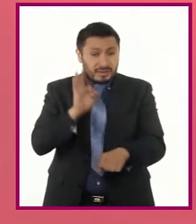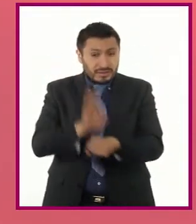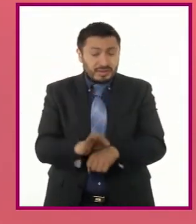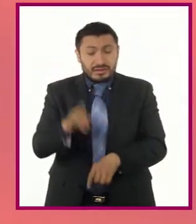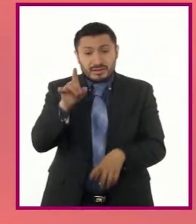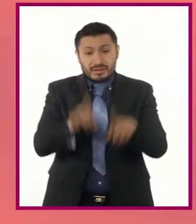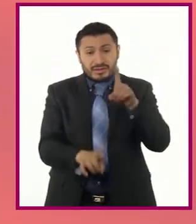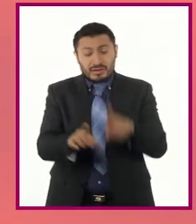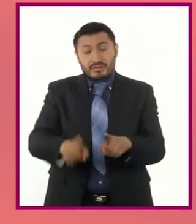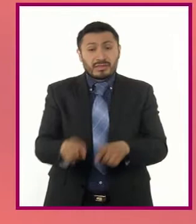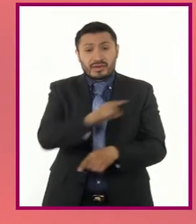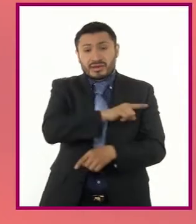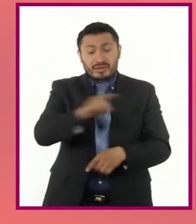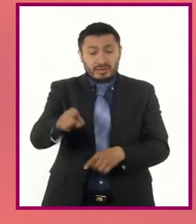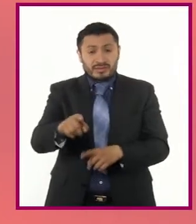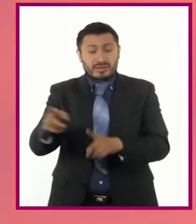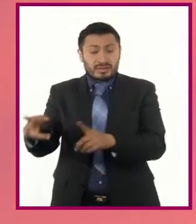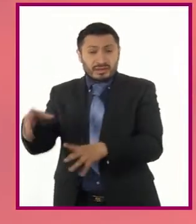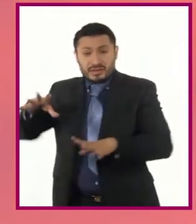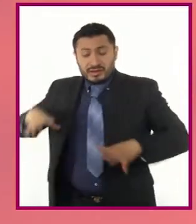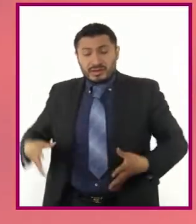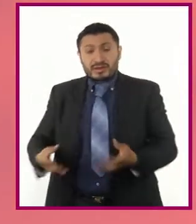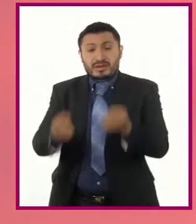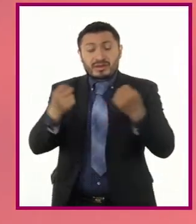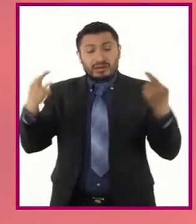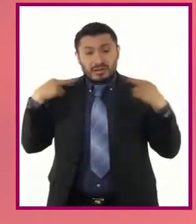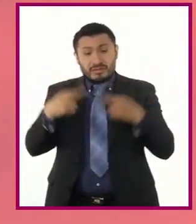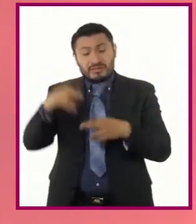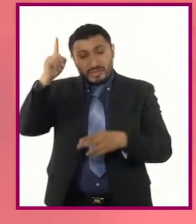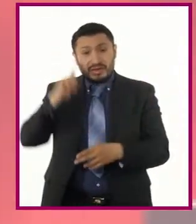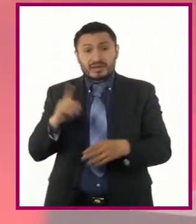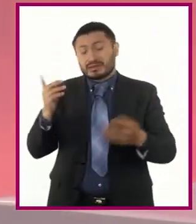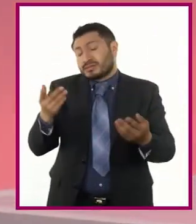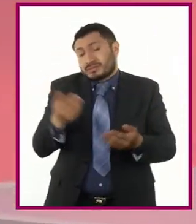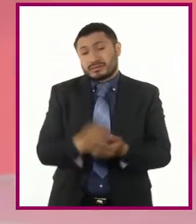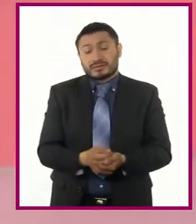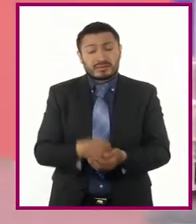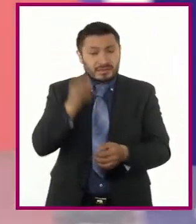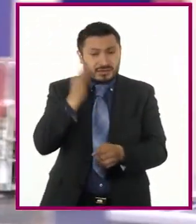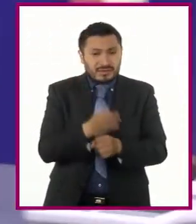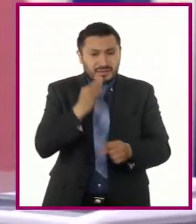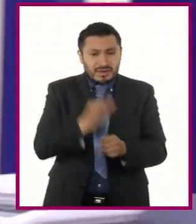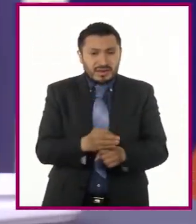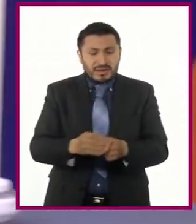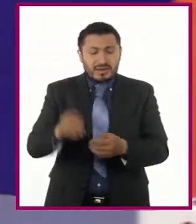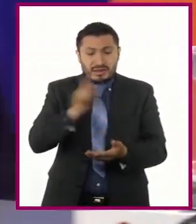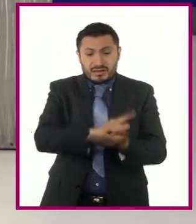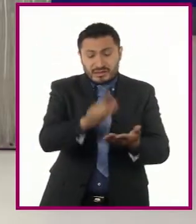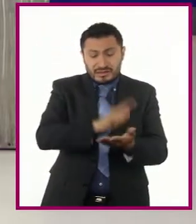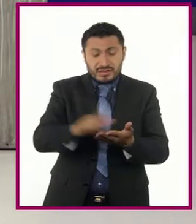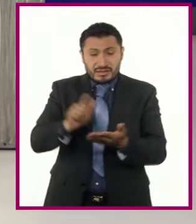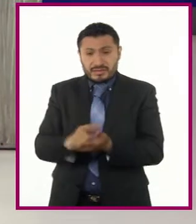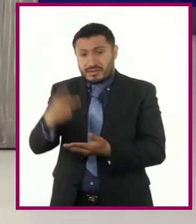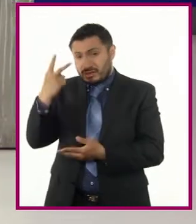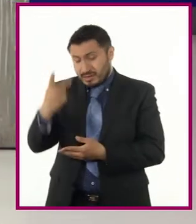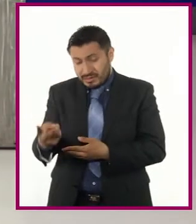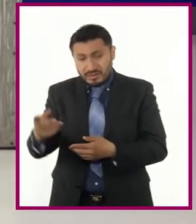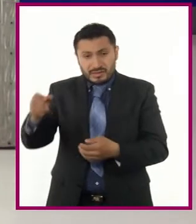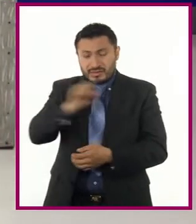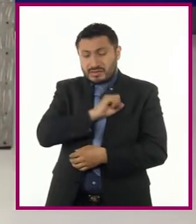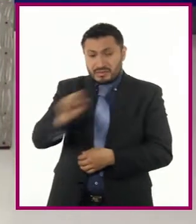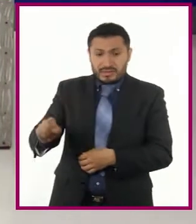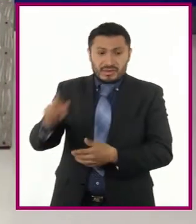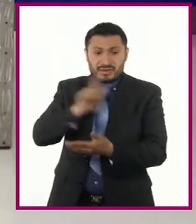de ustedes para recuperar a la maestra Hilda. Yanalte, ¿qué te parece si le damos una lavada a estos dos villanos? Ya limpios,